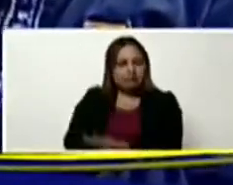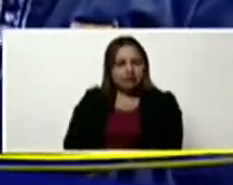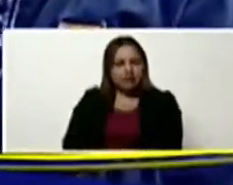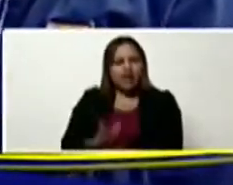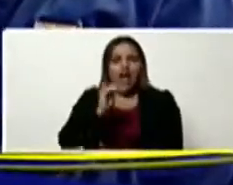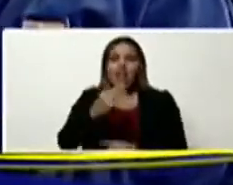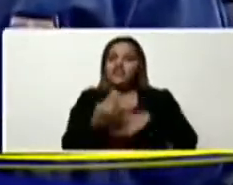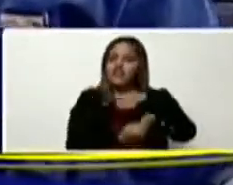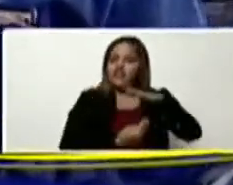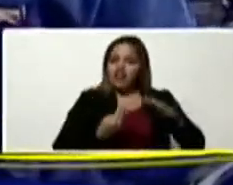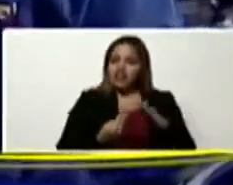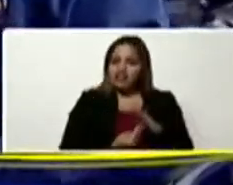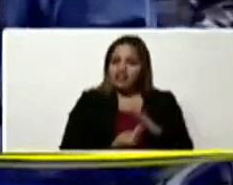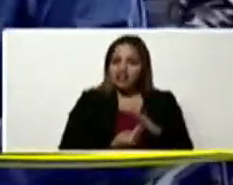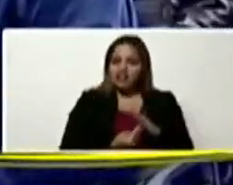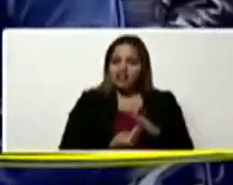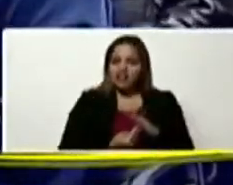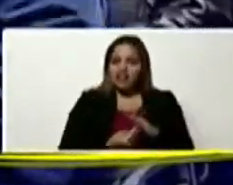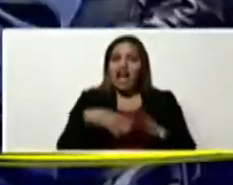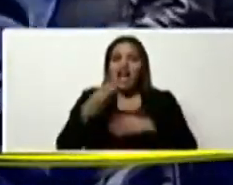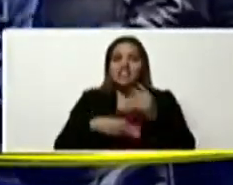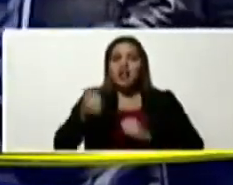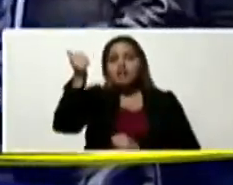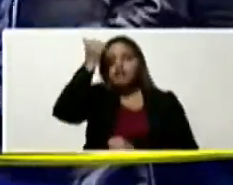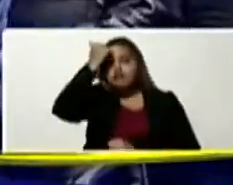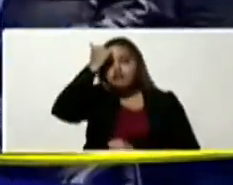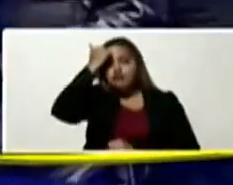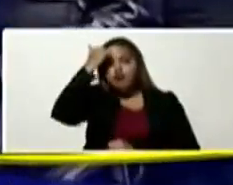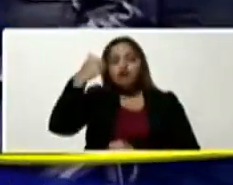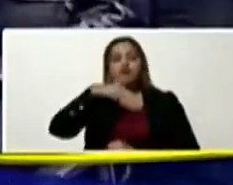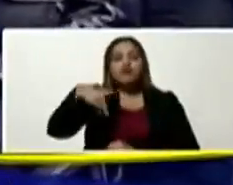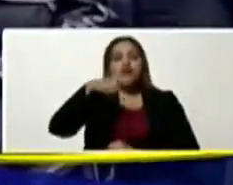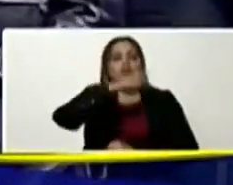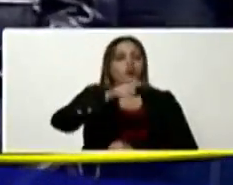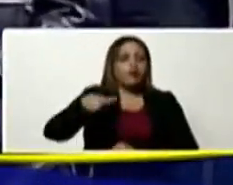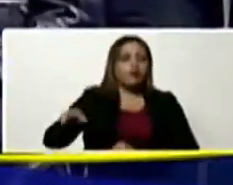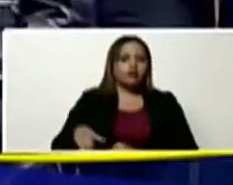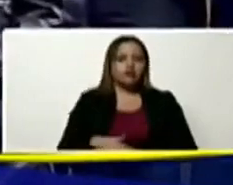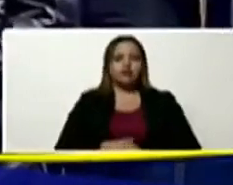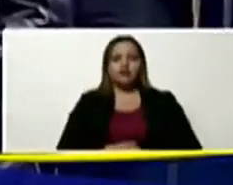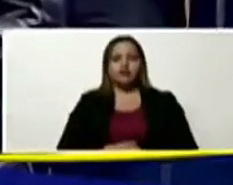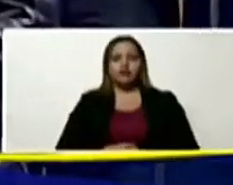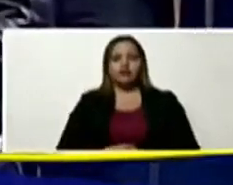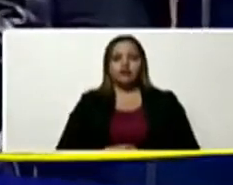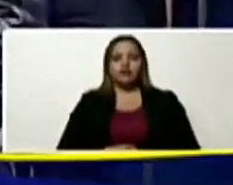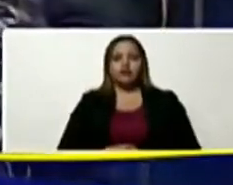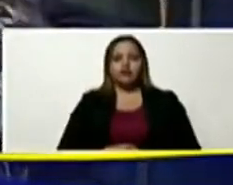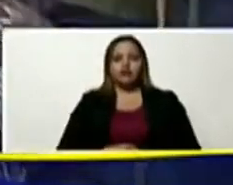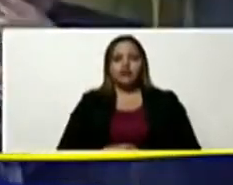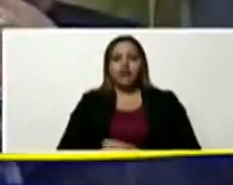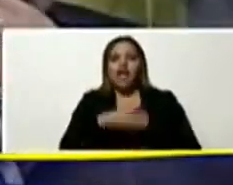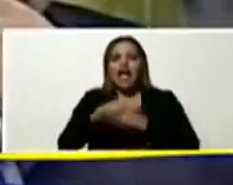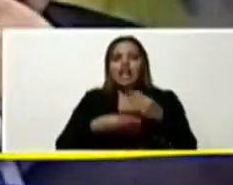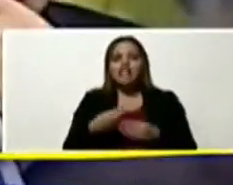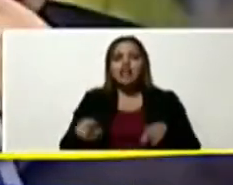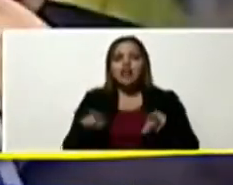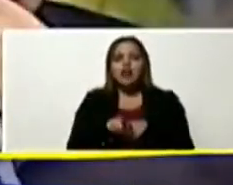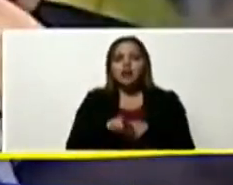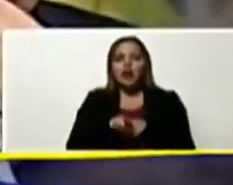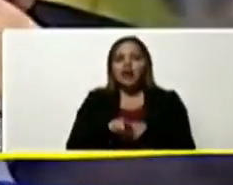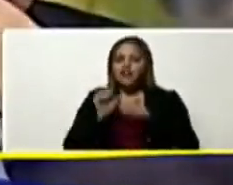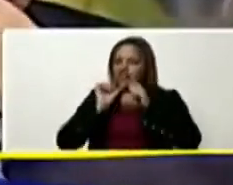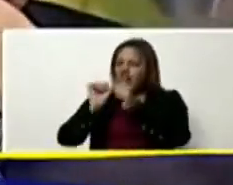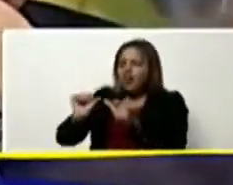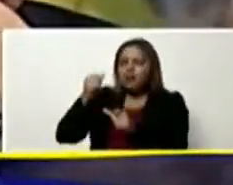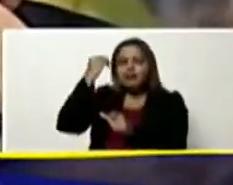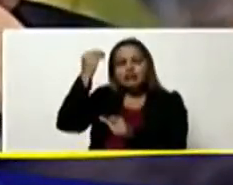están basados en embrutecer a nuestros pueblos, en automatizar en el pensamiento a